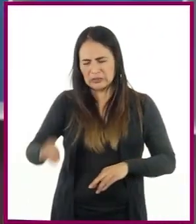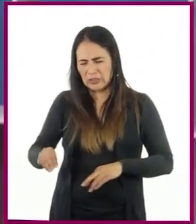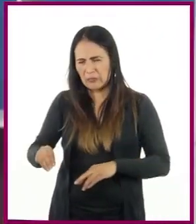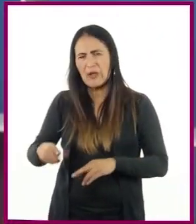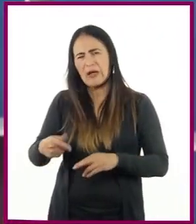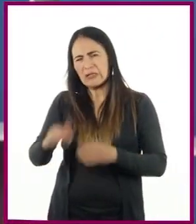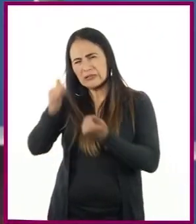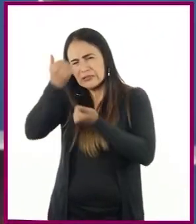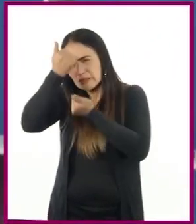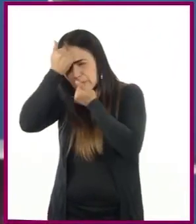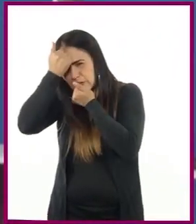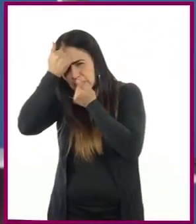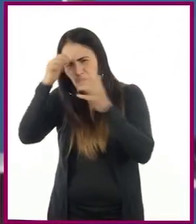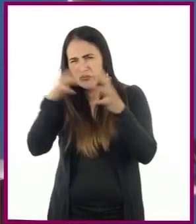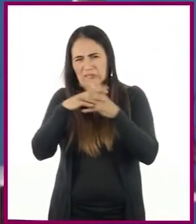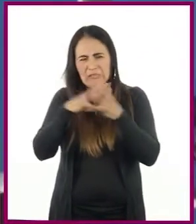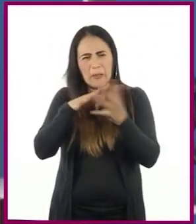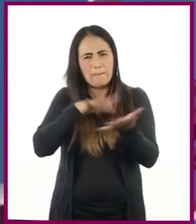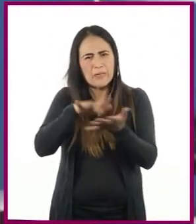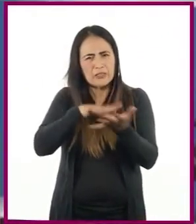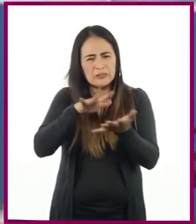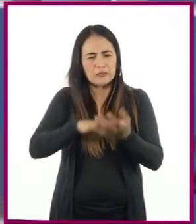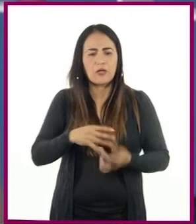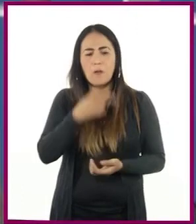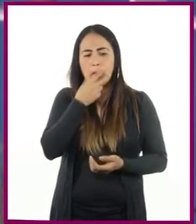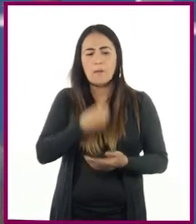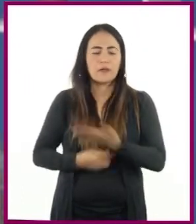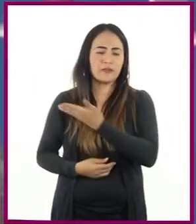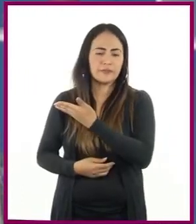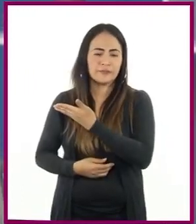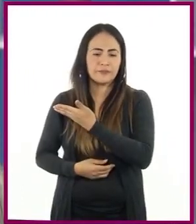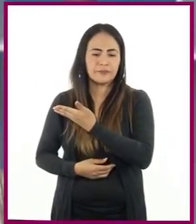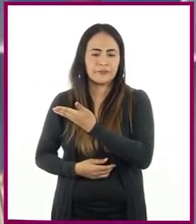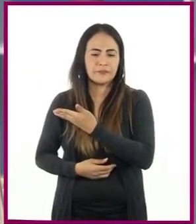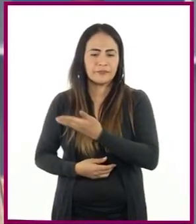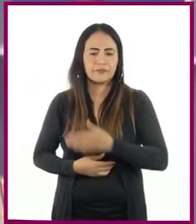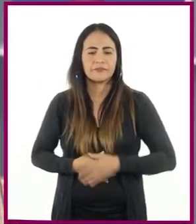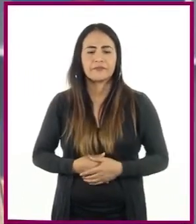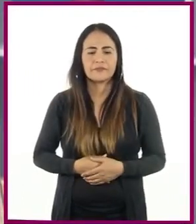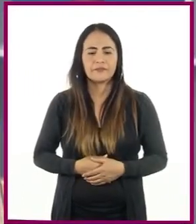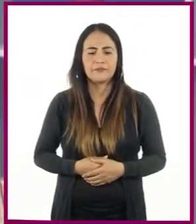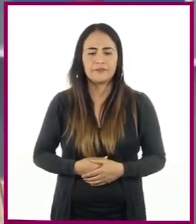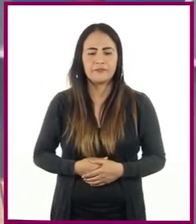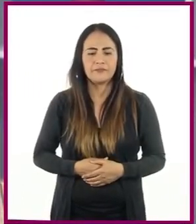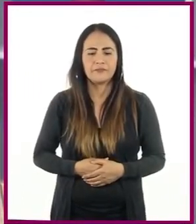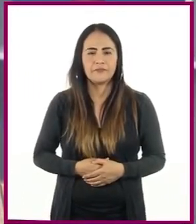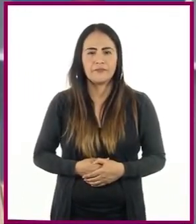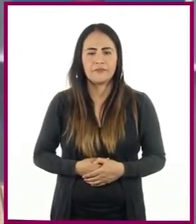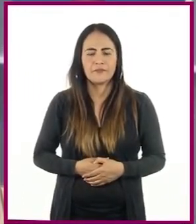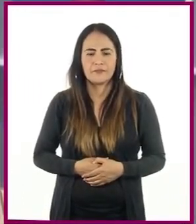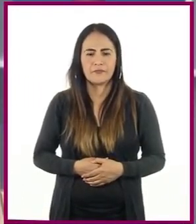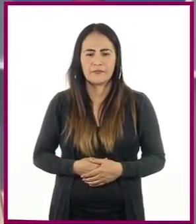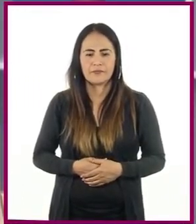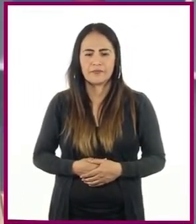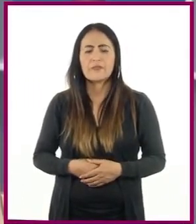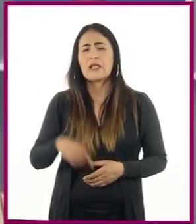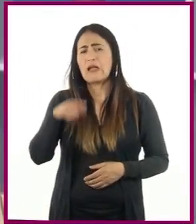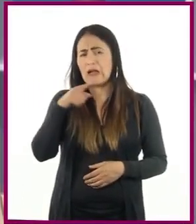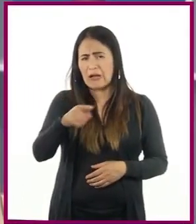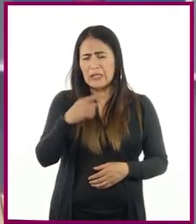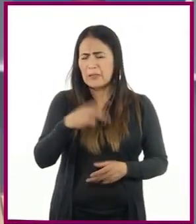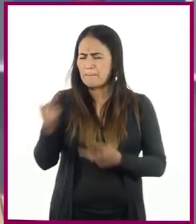el conflicto. El norteamericano Mark Baker recopiló diversos testimonios de jóvenes connacionales